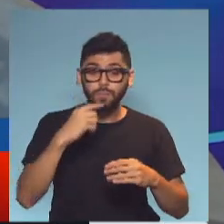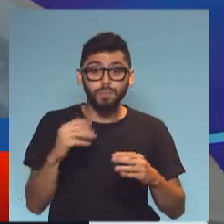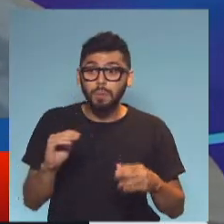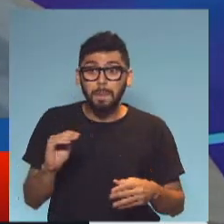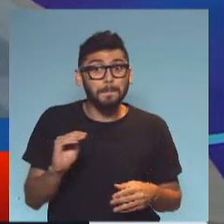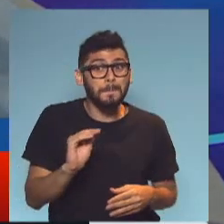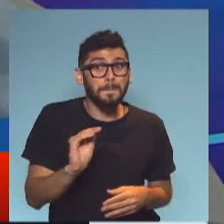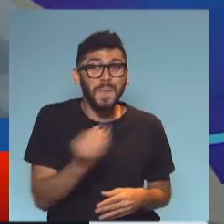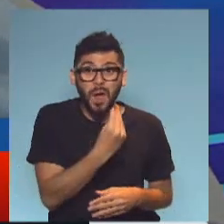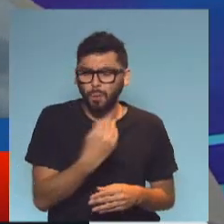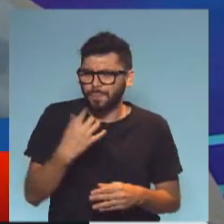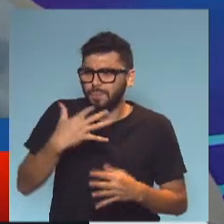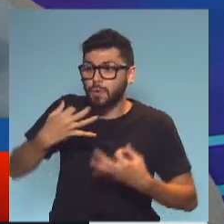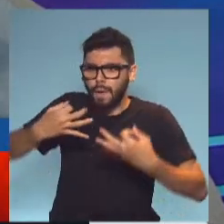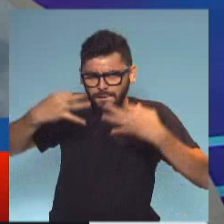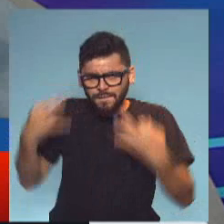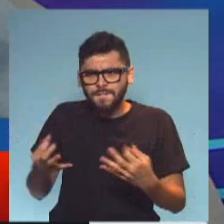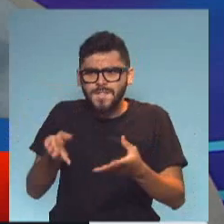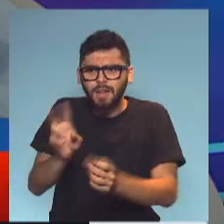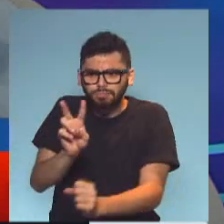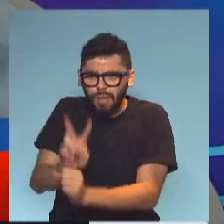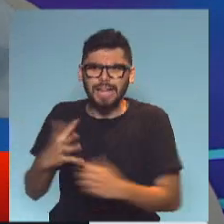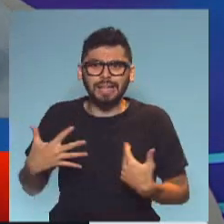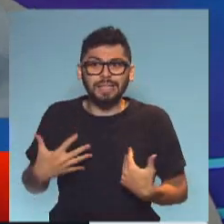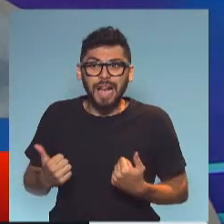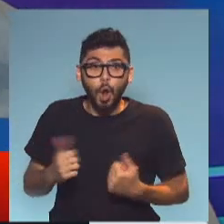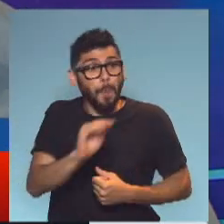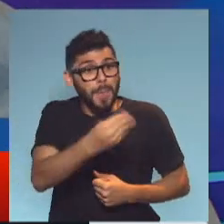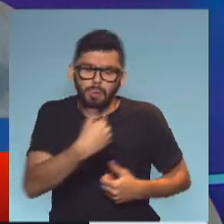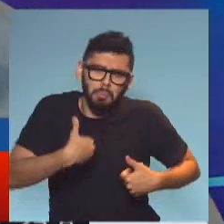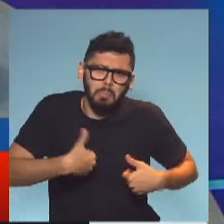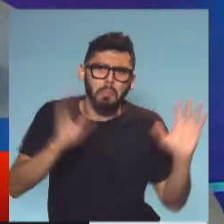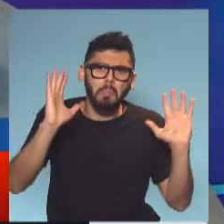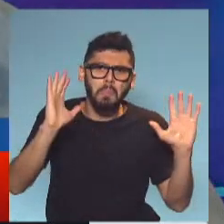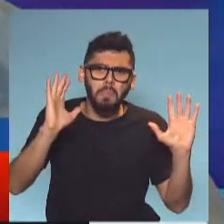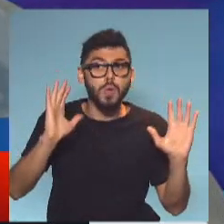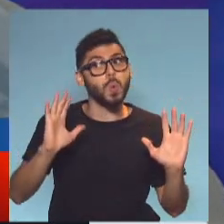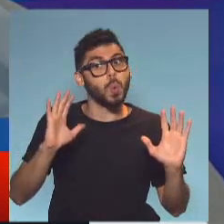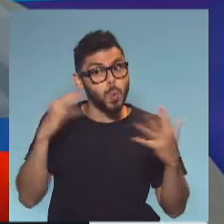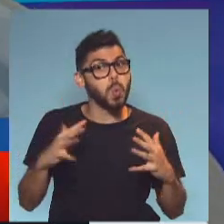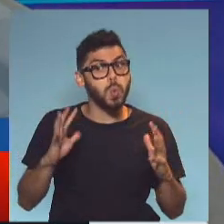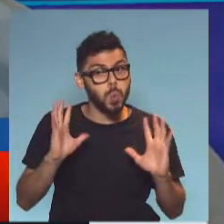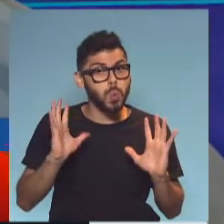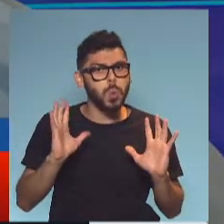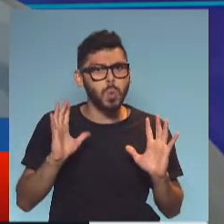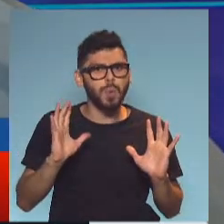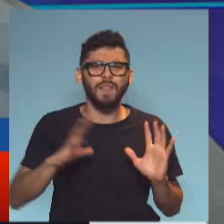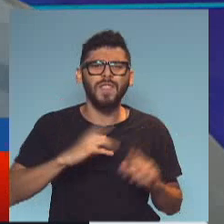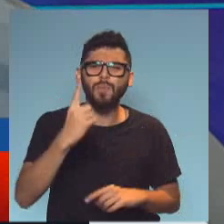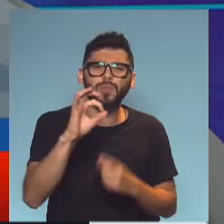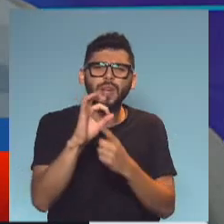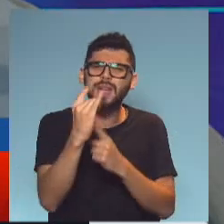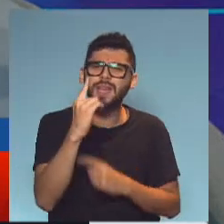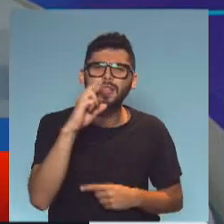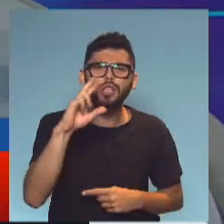la que considero correcta para, en términos sanitarios, bueno, perder una elección. Bueno, fuerte. Nos queda... Quirós. Sí, nos queda